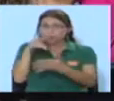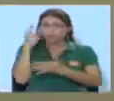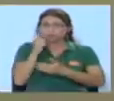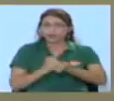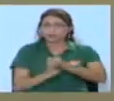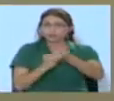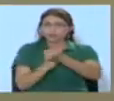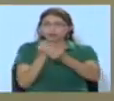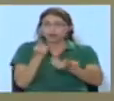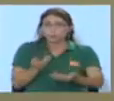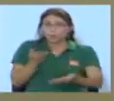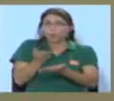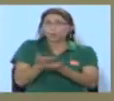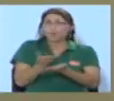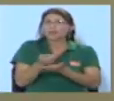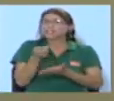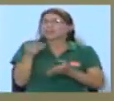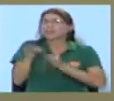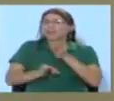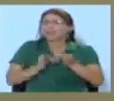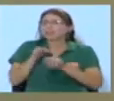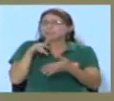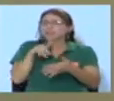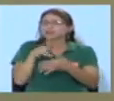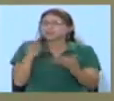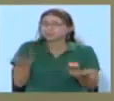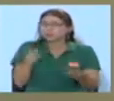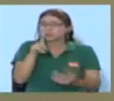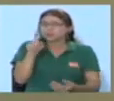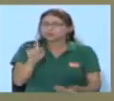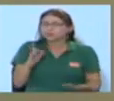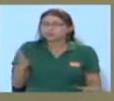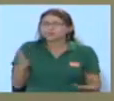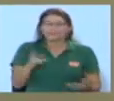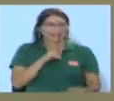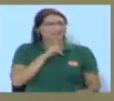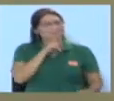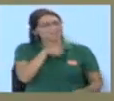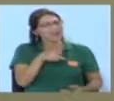tipo de estudios son esos? En realidad todavía yo sigo teniendo